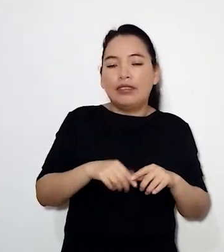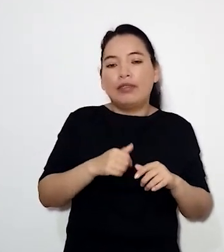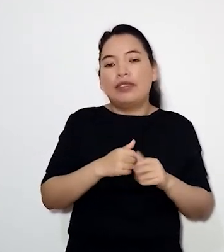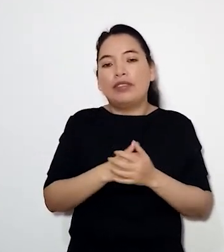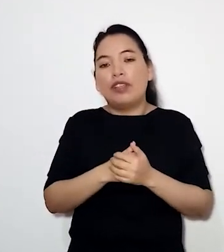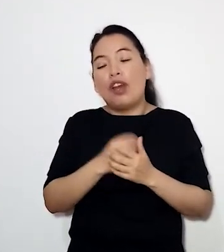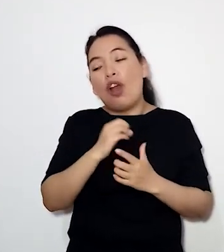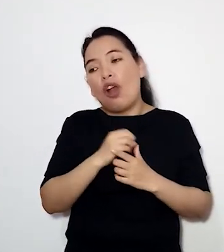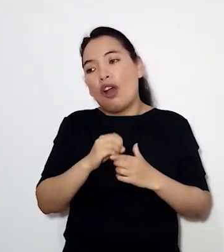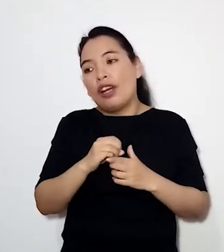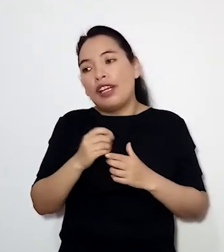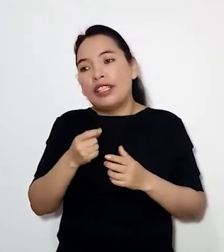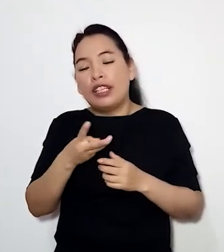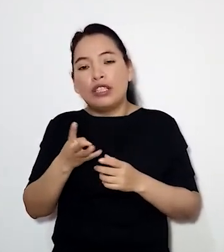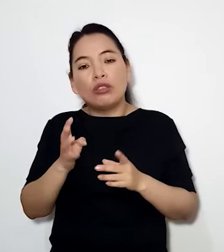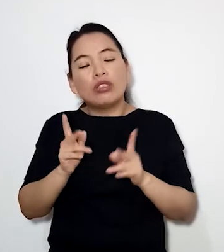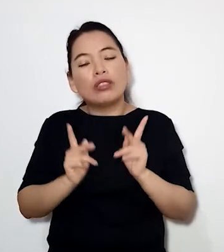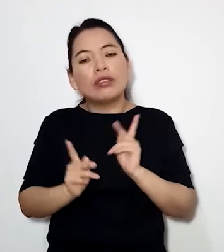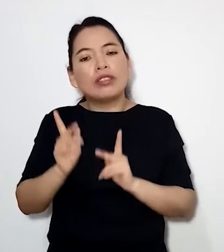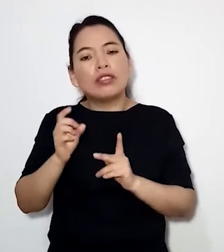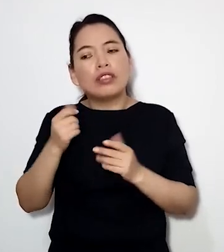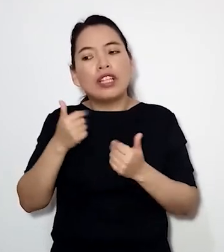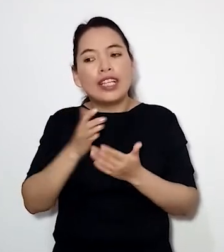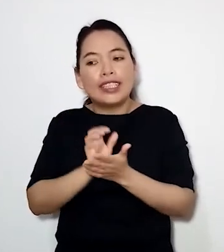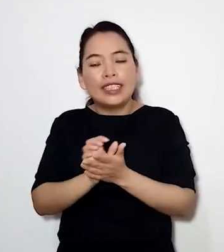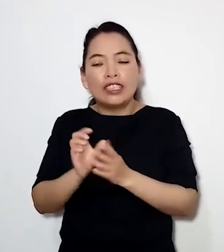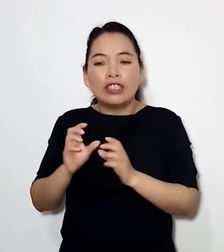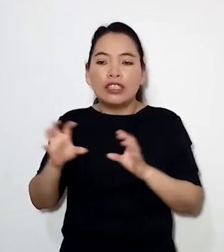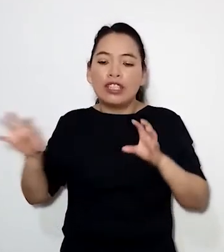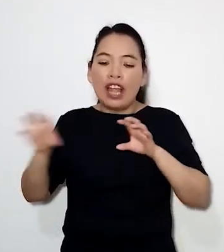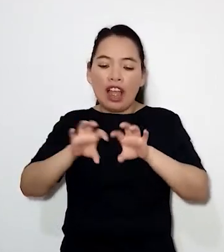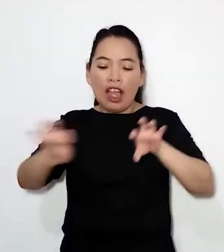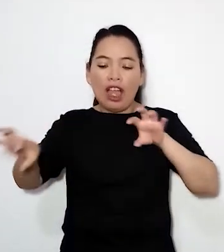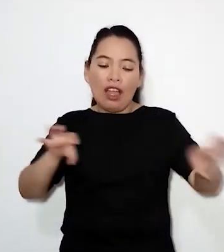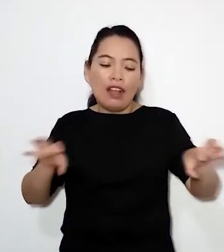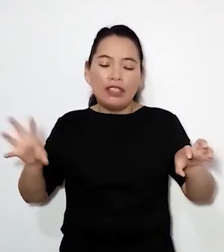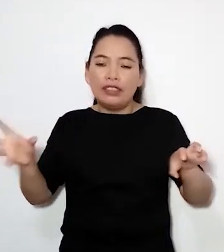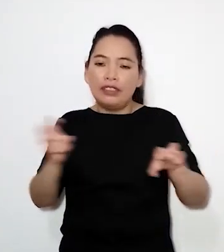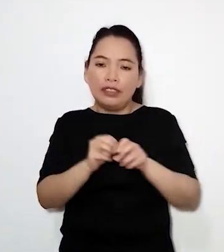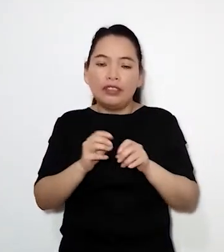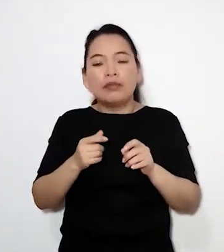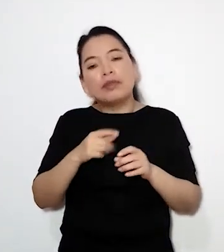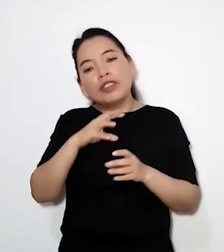evitando la segregación. Y ahí me gustaría citar